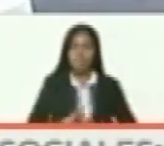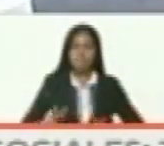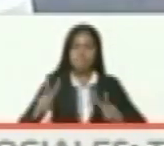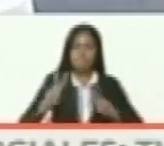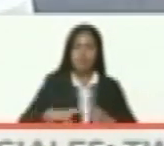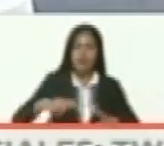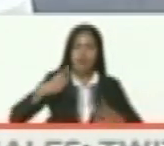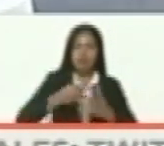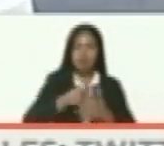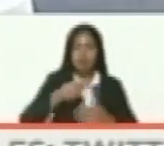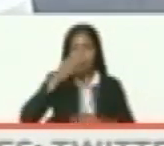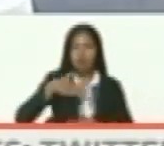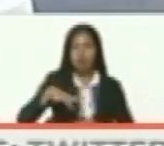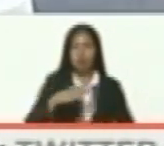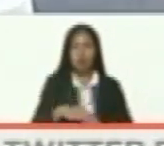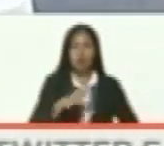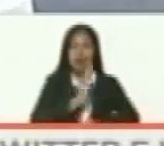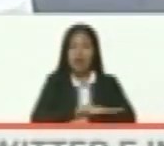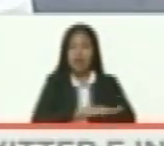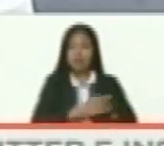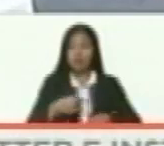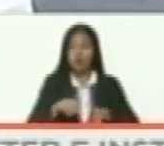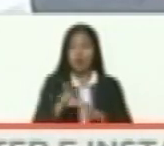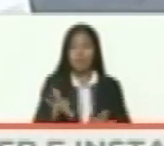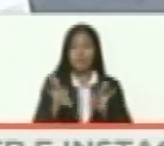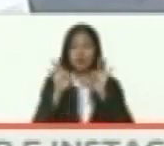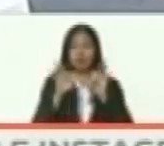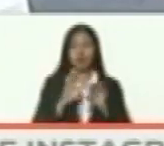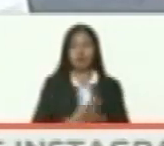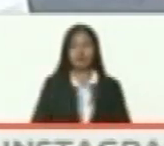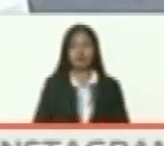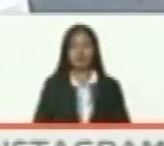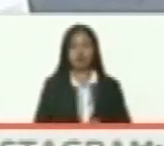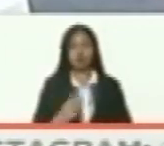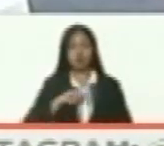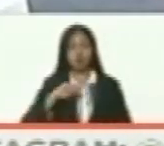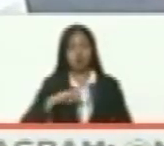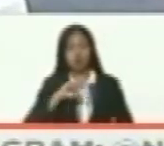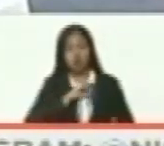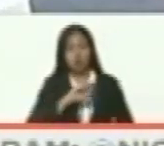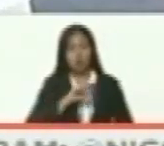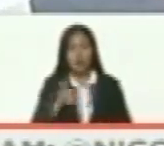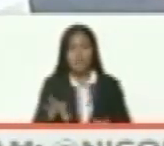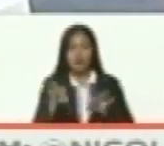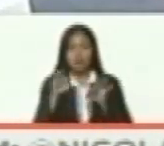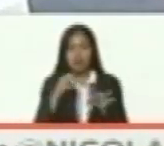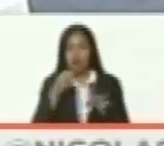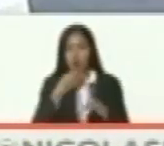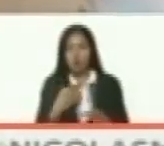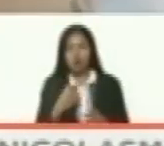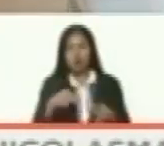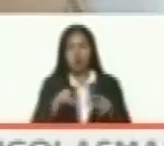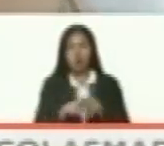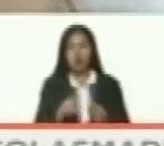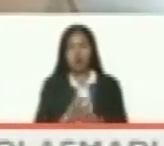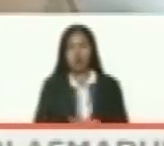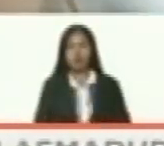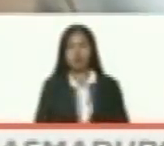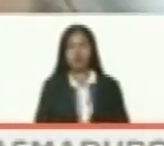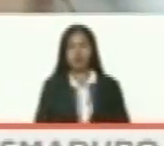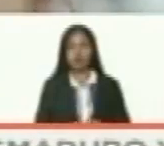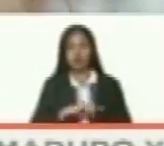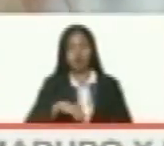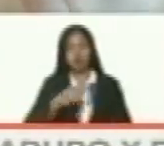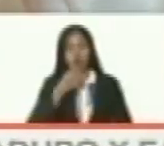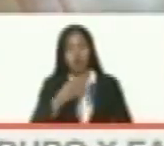valiente de nuestro pueblo. Un carácter especial. Somos especiales por lo bueno, somos especiales para lo